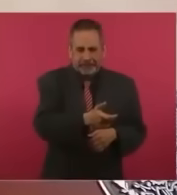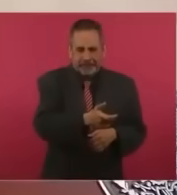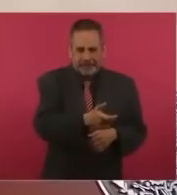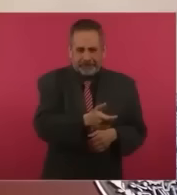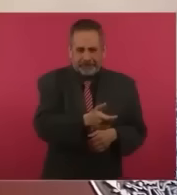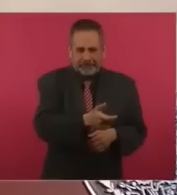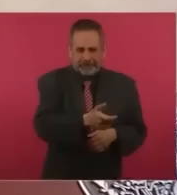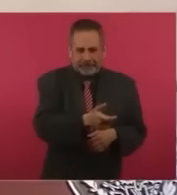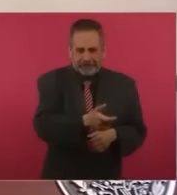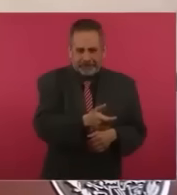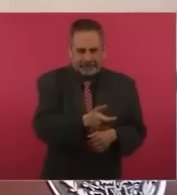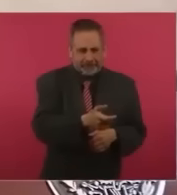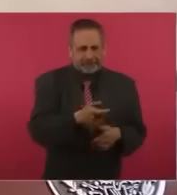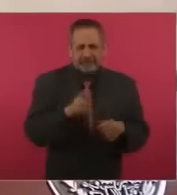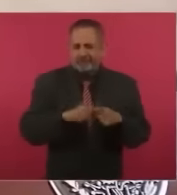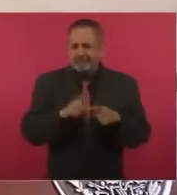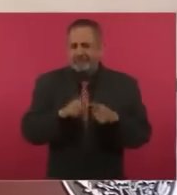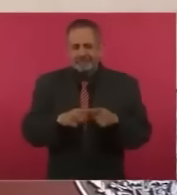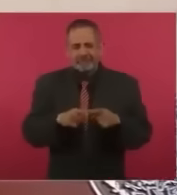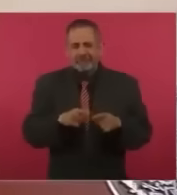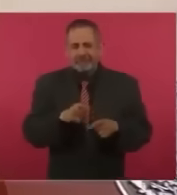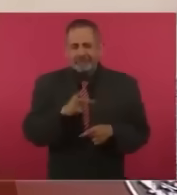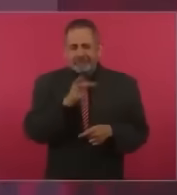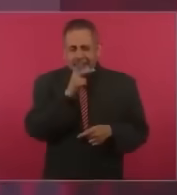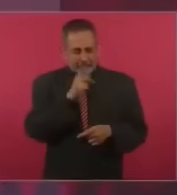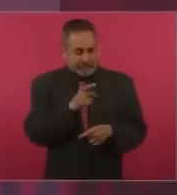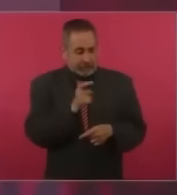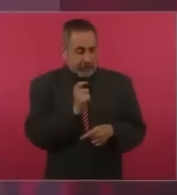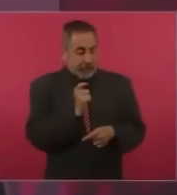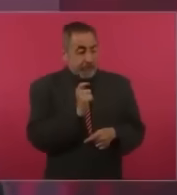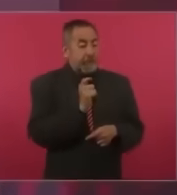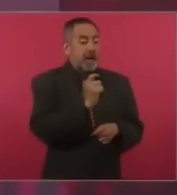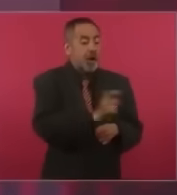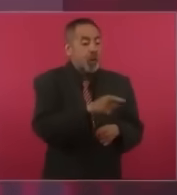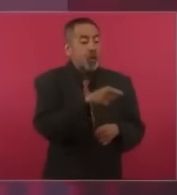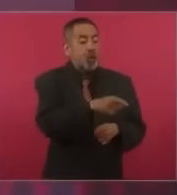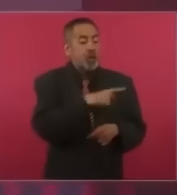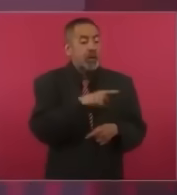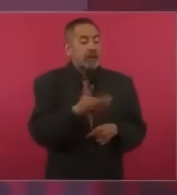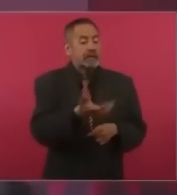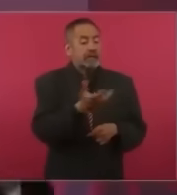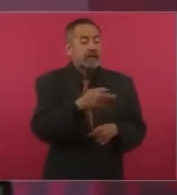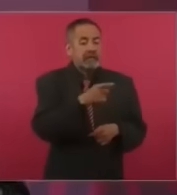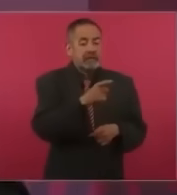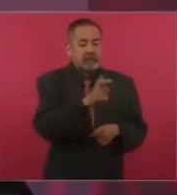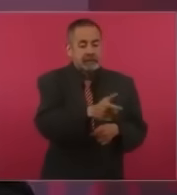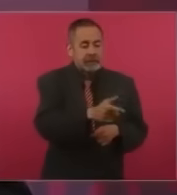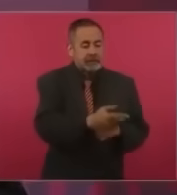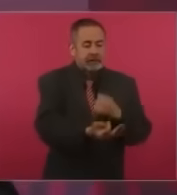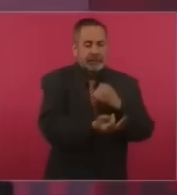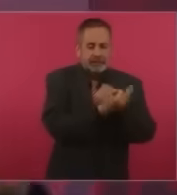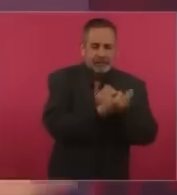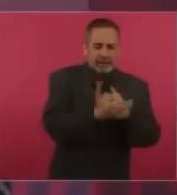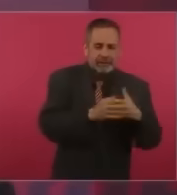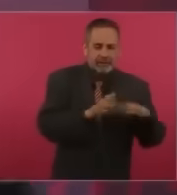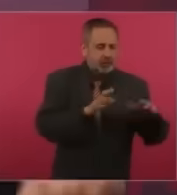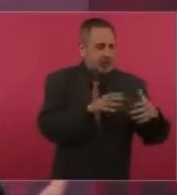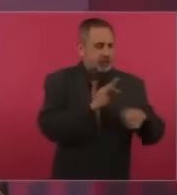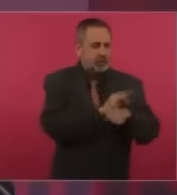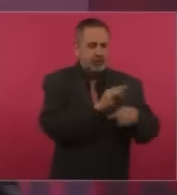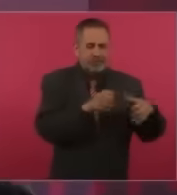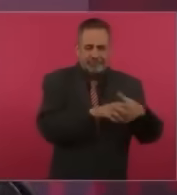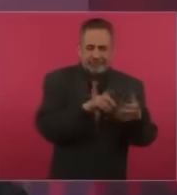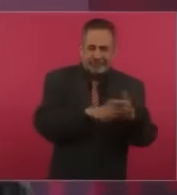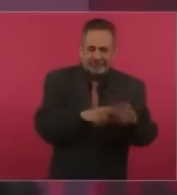protagonismo real Cuando dejó el gobierno de Ciudad de México en 2006 la Joya de la corona se la entregó a Marcelo